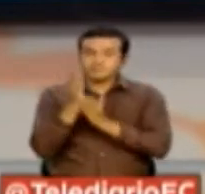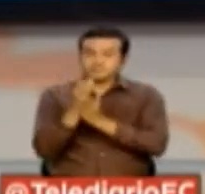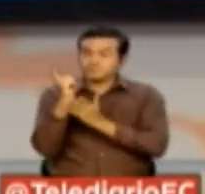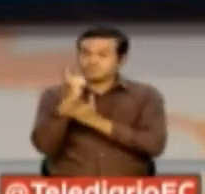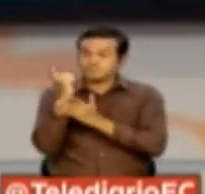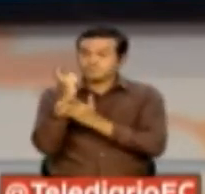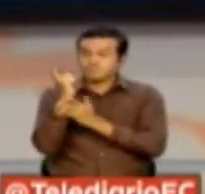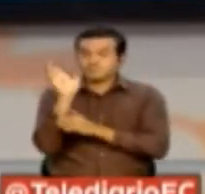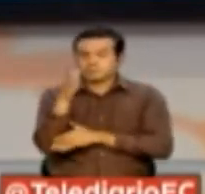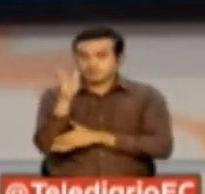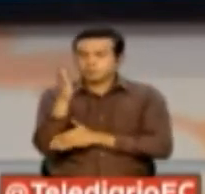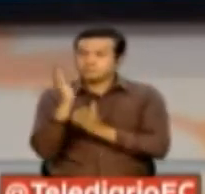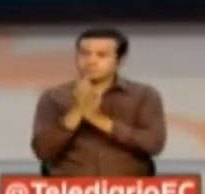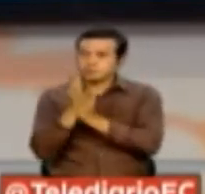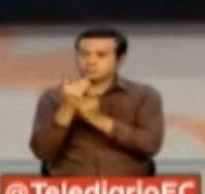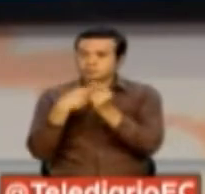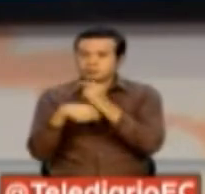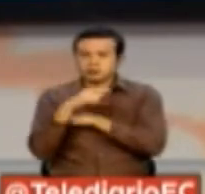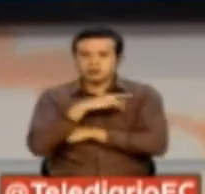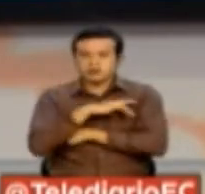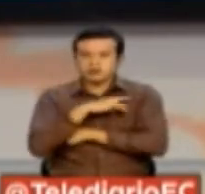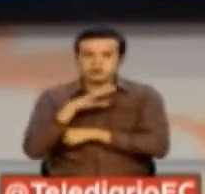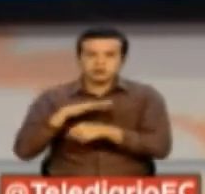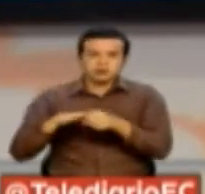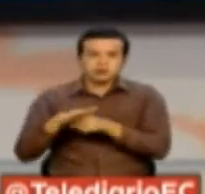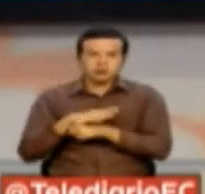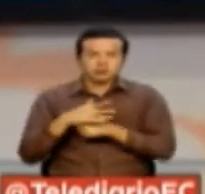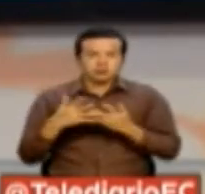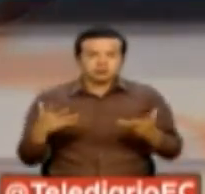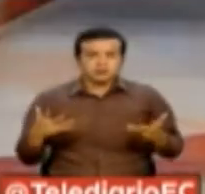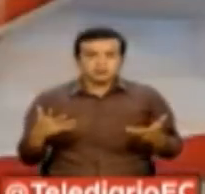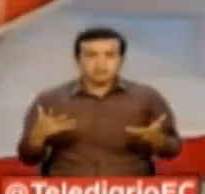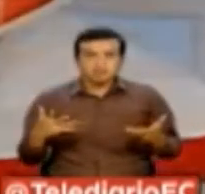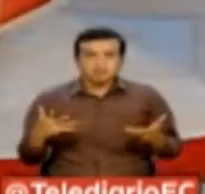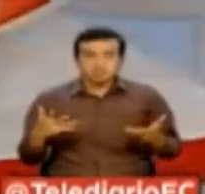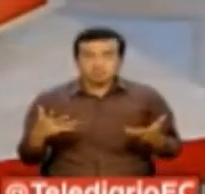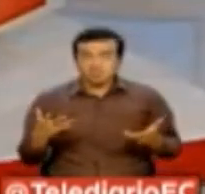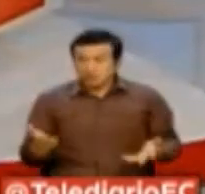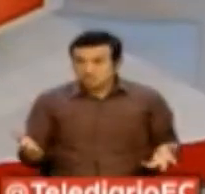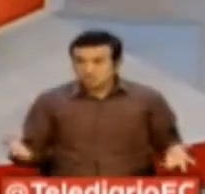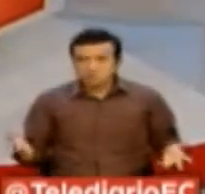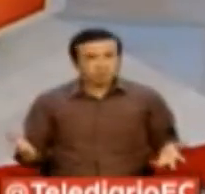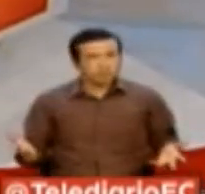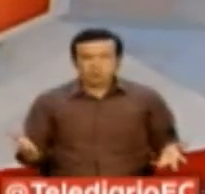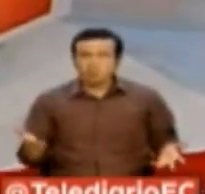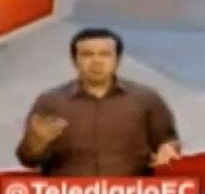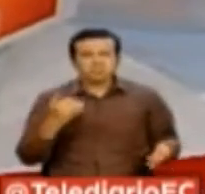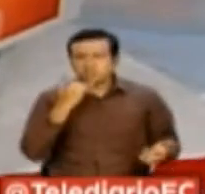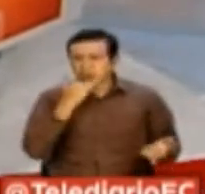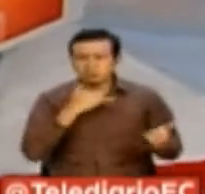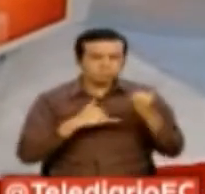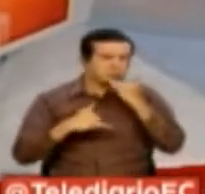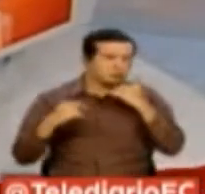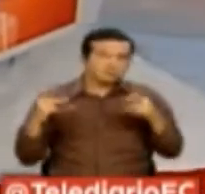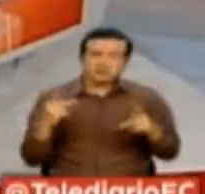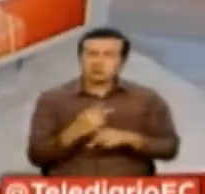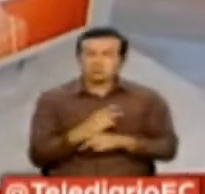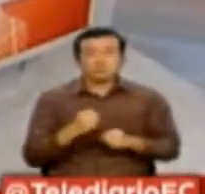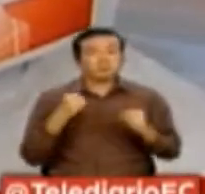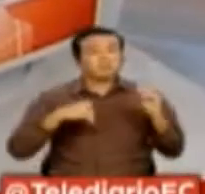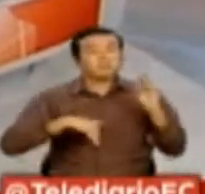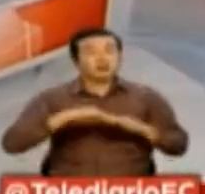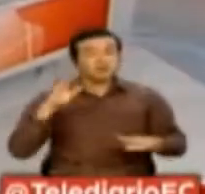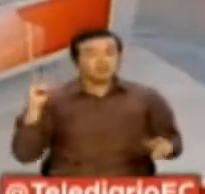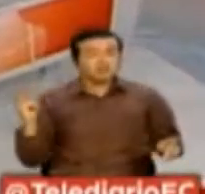para vender a los chilenos esto no es nada esto es muy tradicional país mucho más alta que cualquier